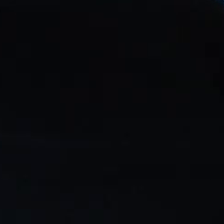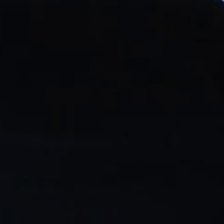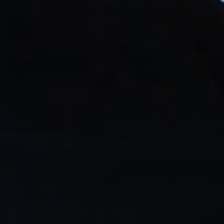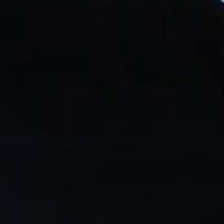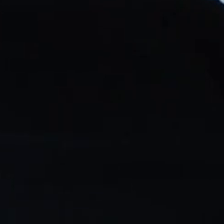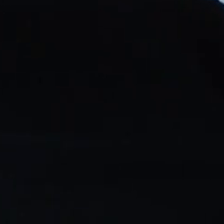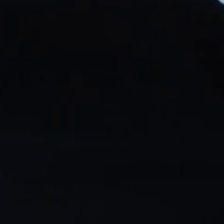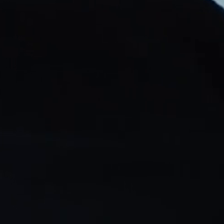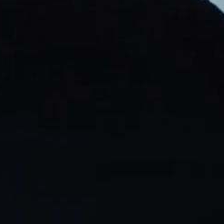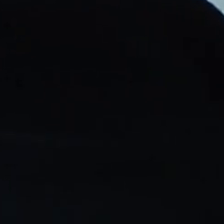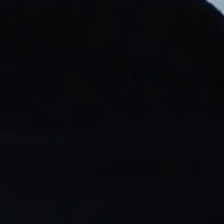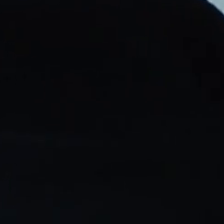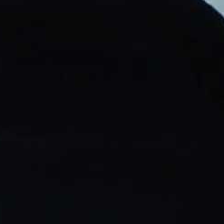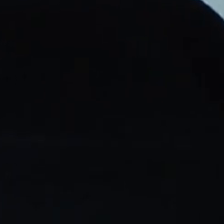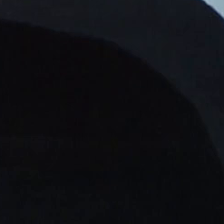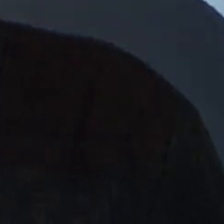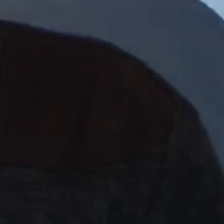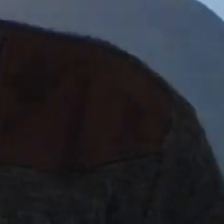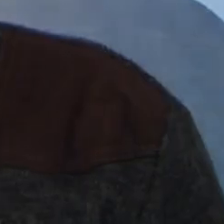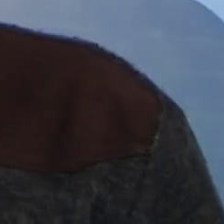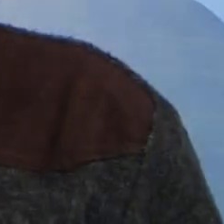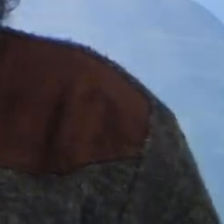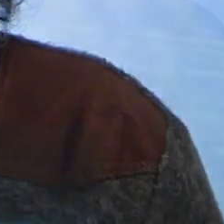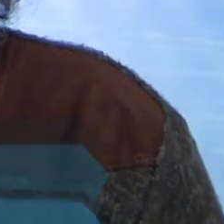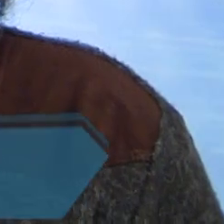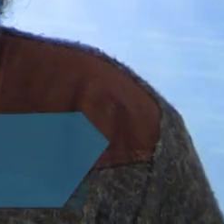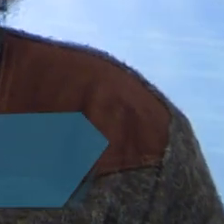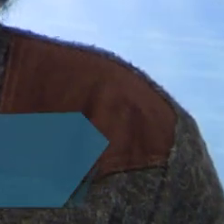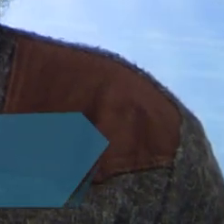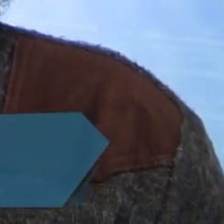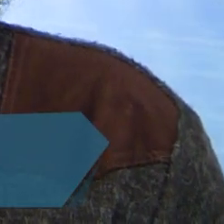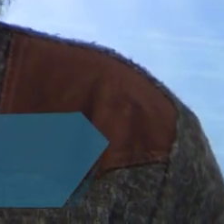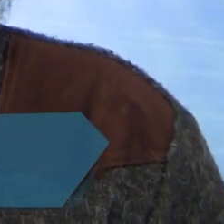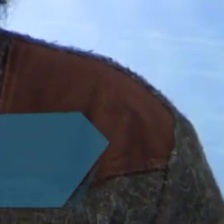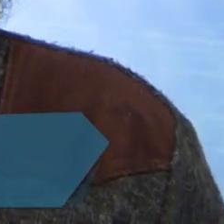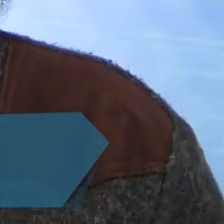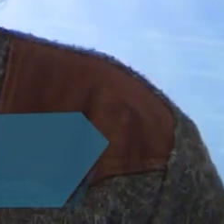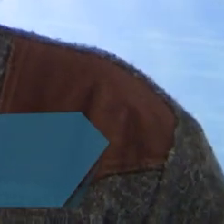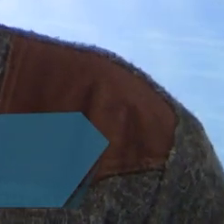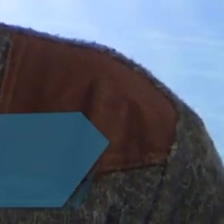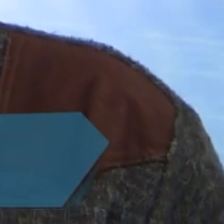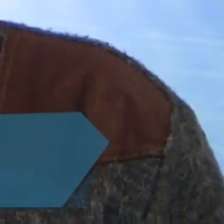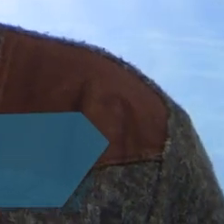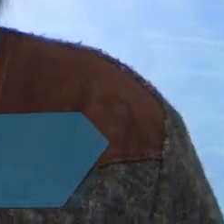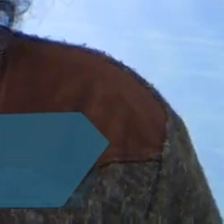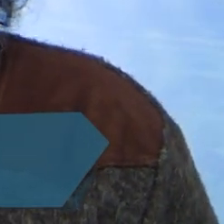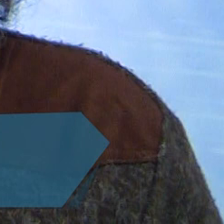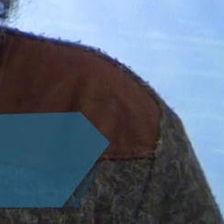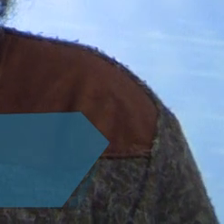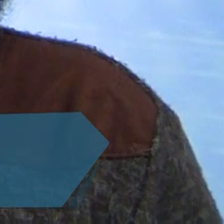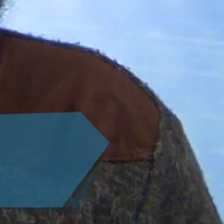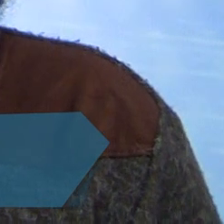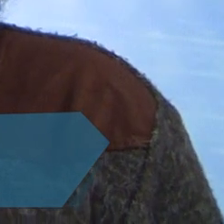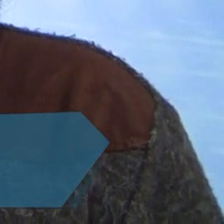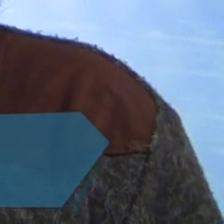La idea o el argumento básico es señalar cómo los debates universitarios en América Latina, hasta los